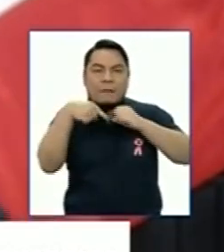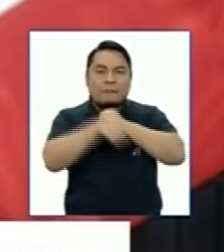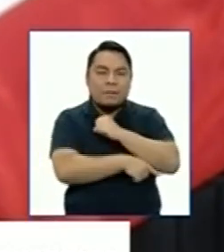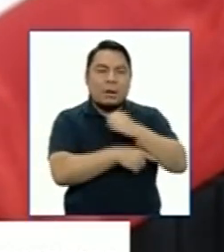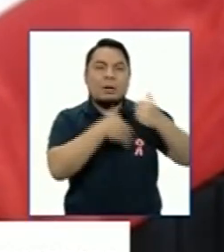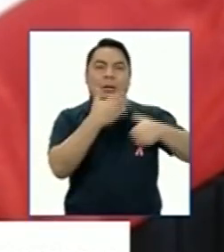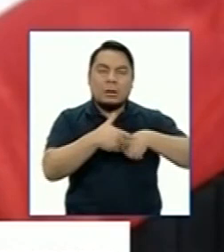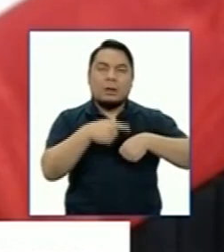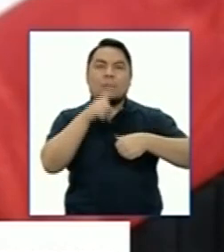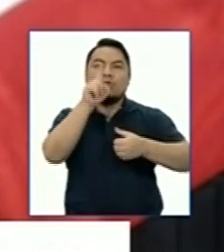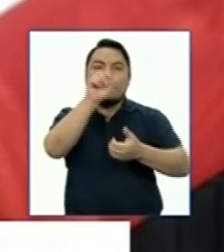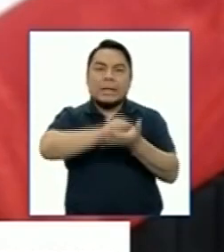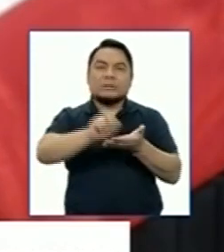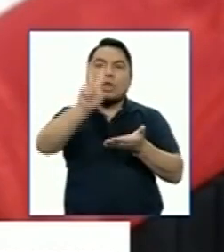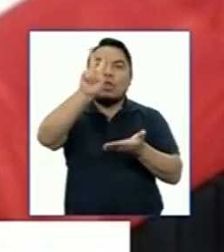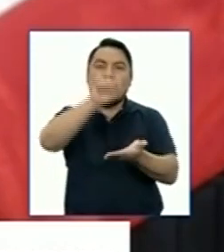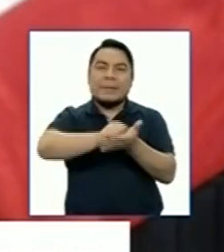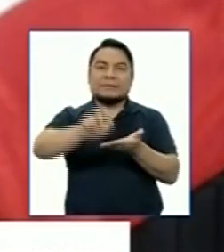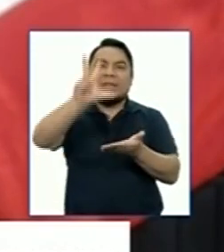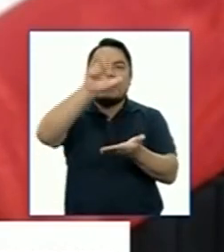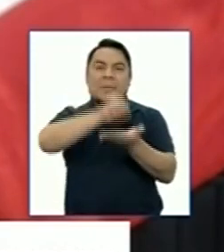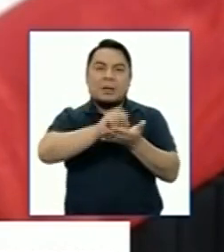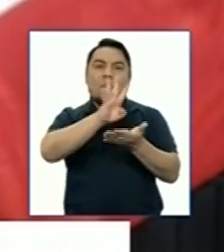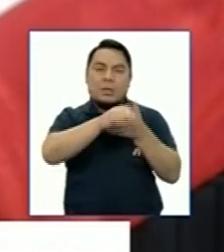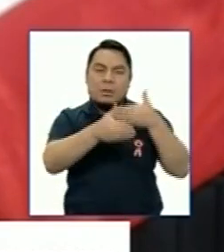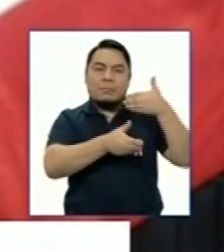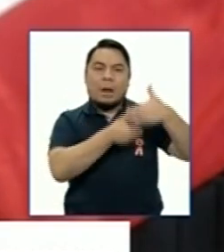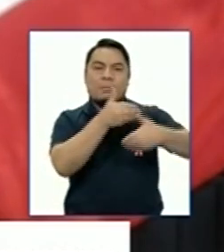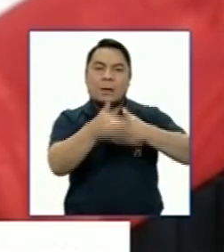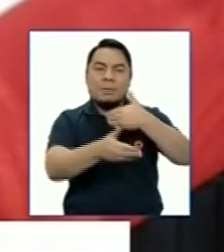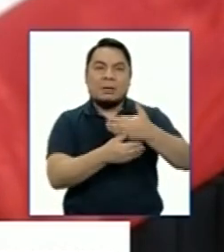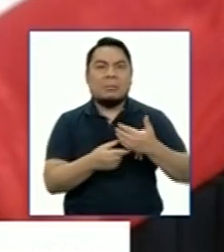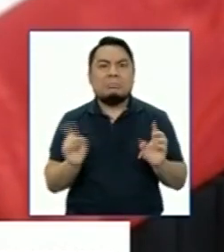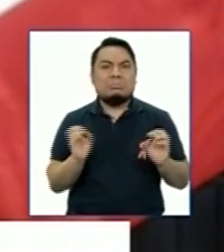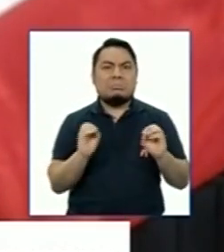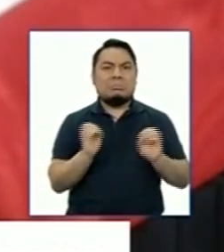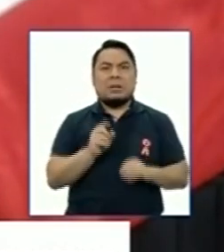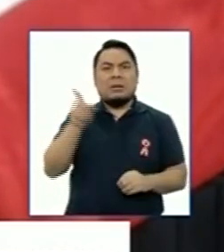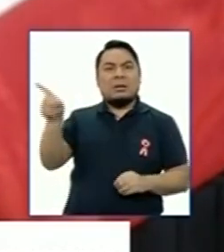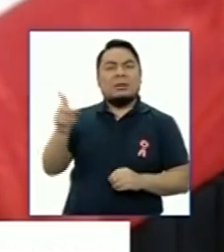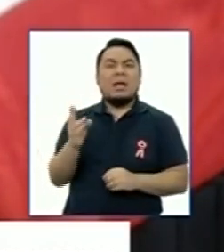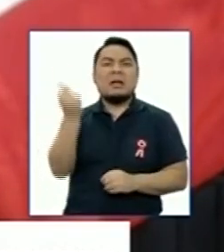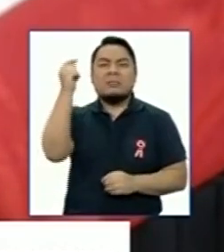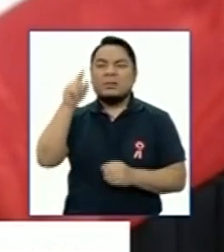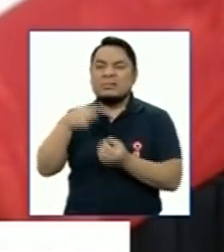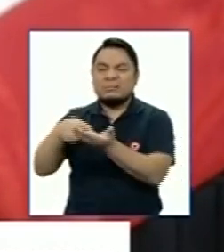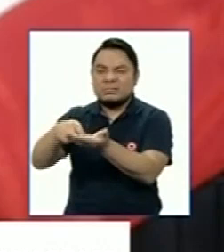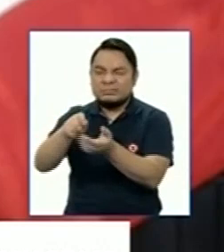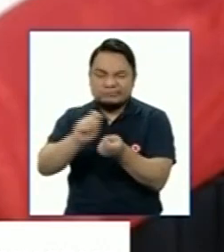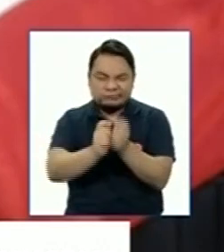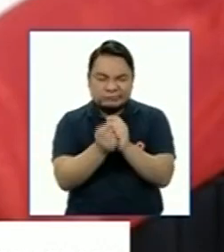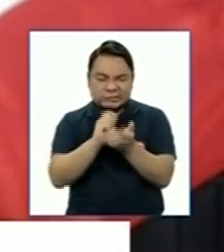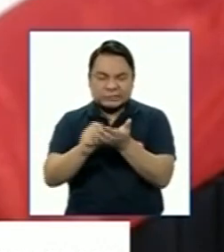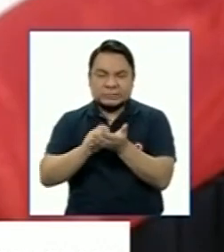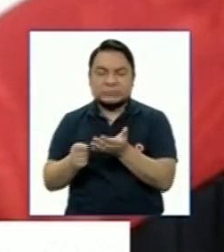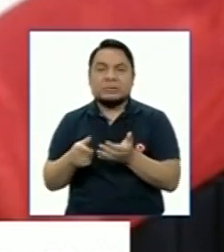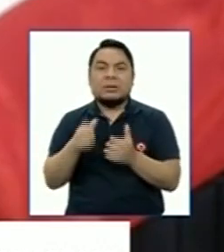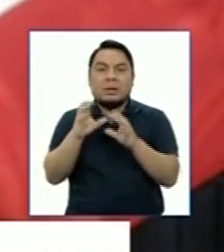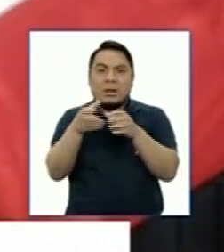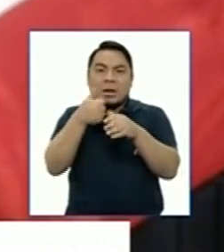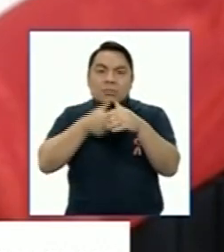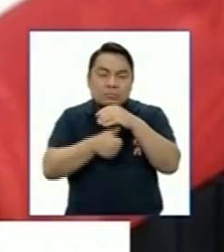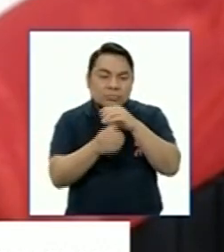pensionistas de la onep eh a nosotros nos parecieran riesgosas al ejecutivo pero a una población desesperada por una crisis